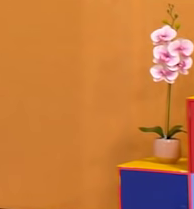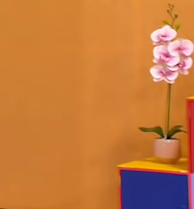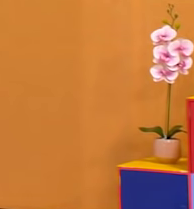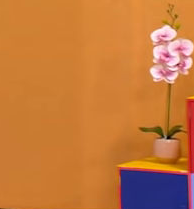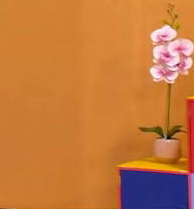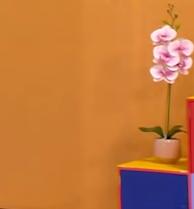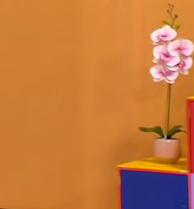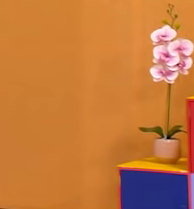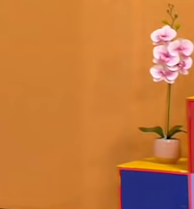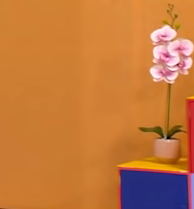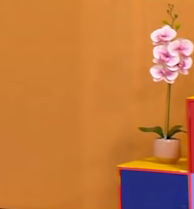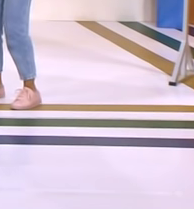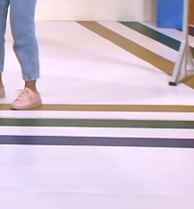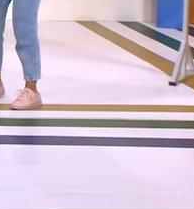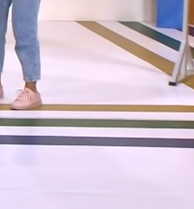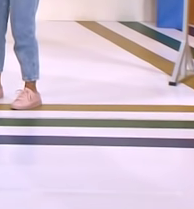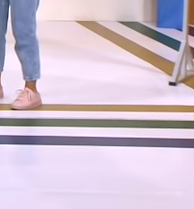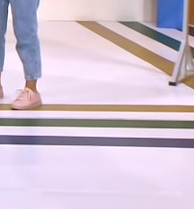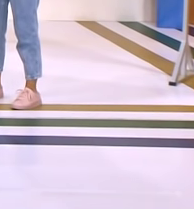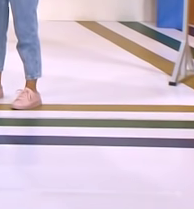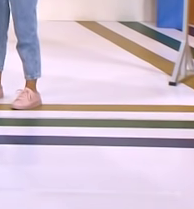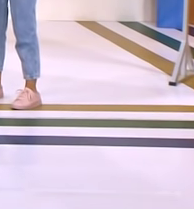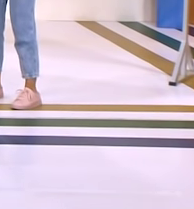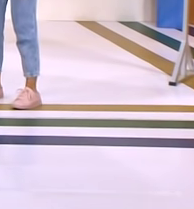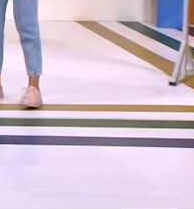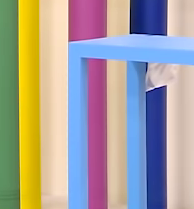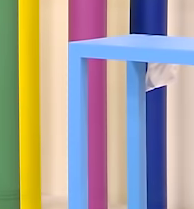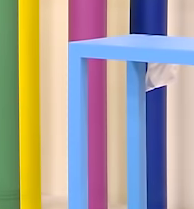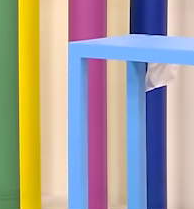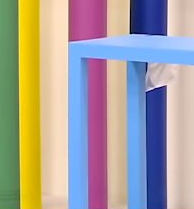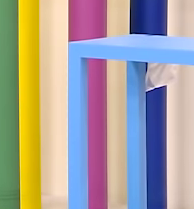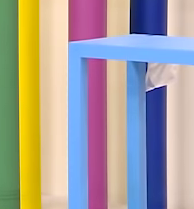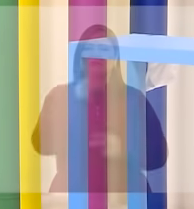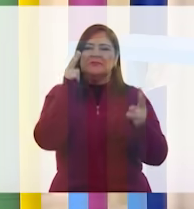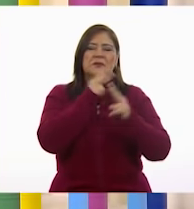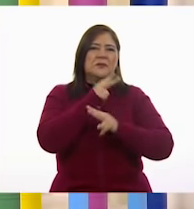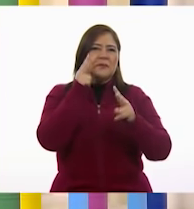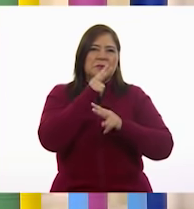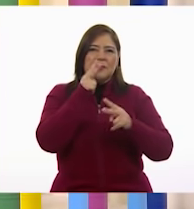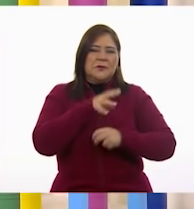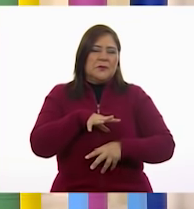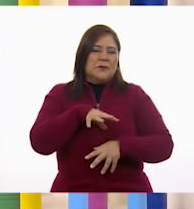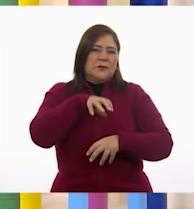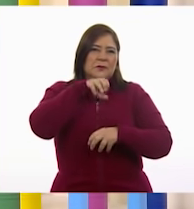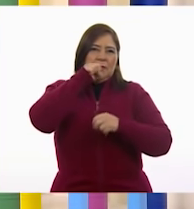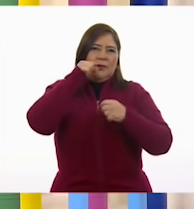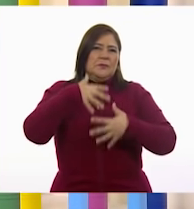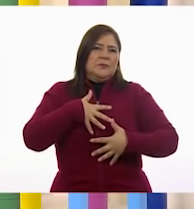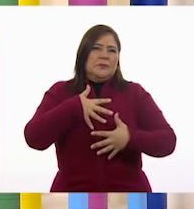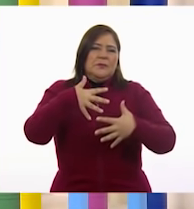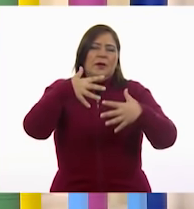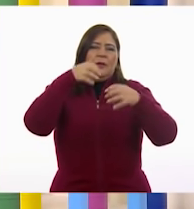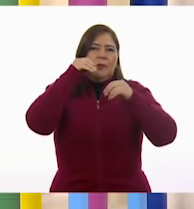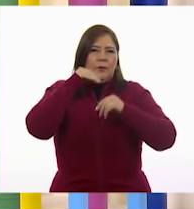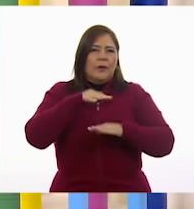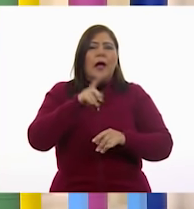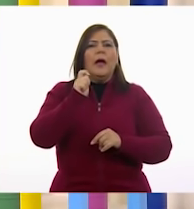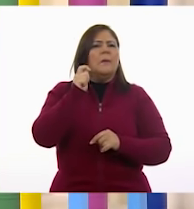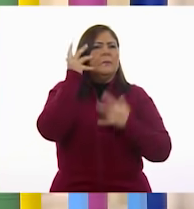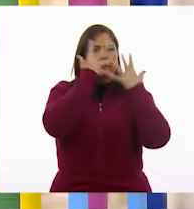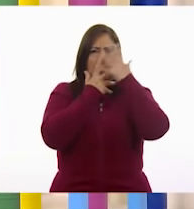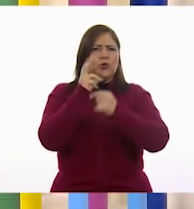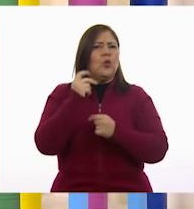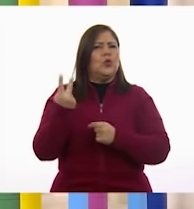epo. No, otra vez. Ok, va de nuevo, no pasa nada. Respiramos un poquito. Lo cantamos los dos para que no nos confundamos. Sí.